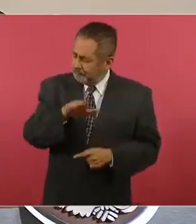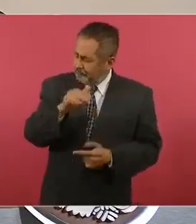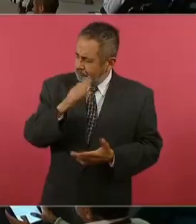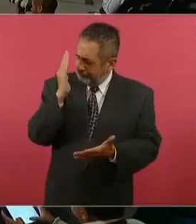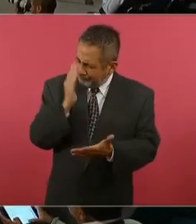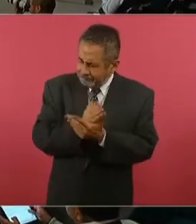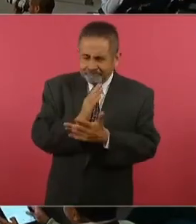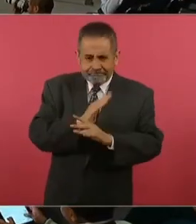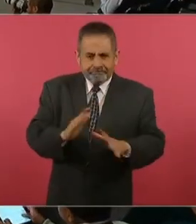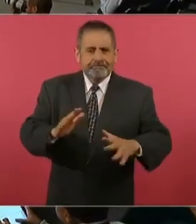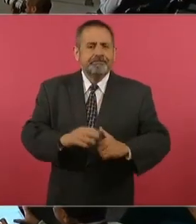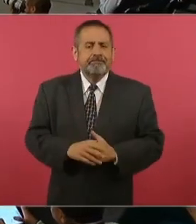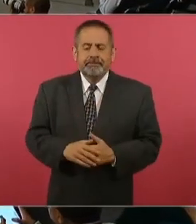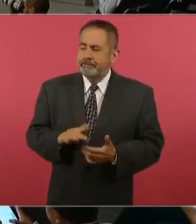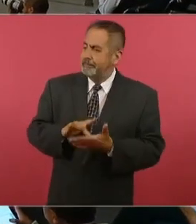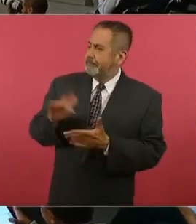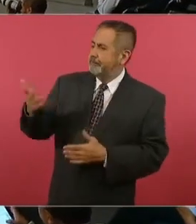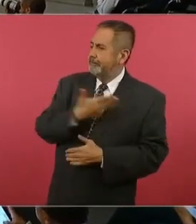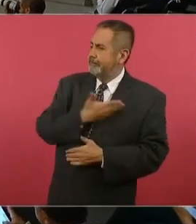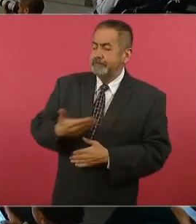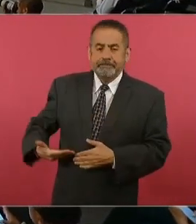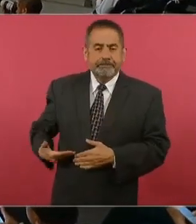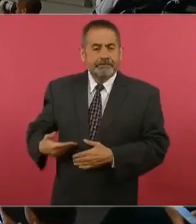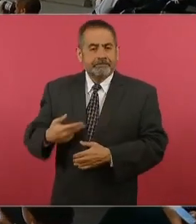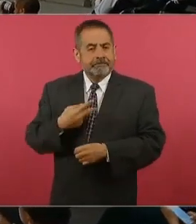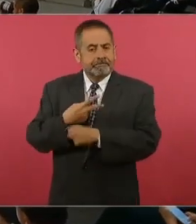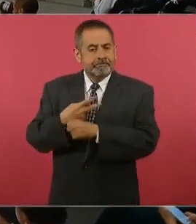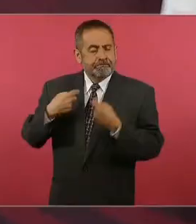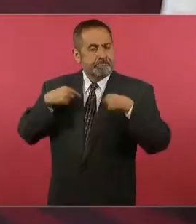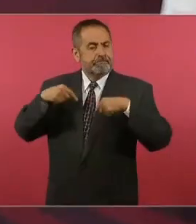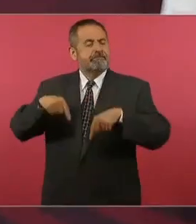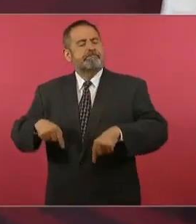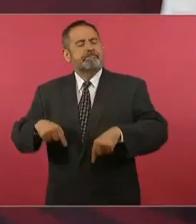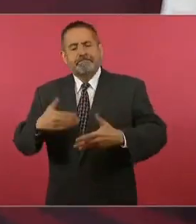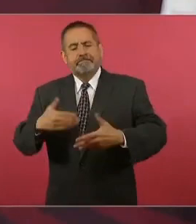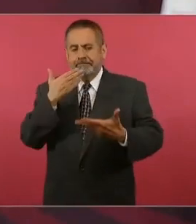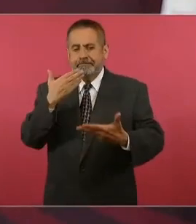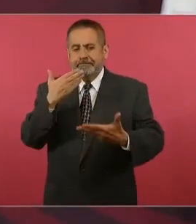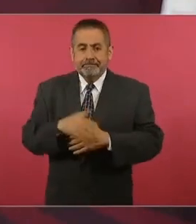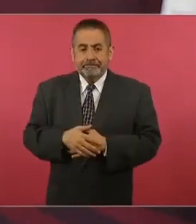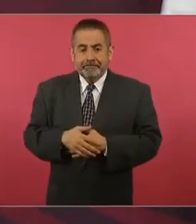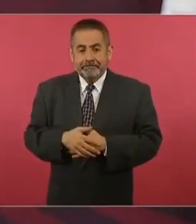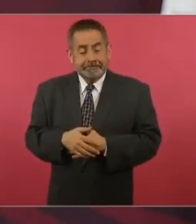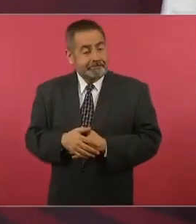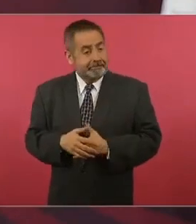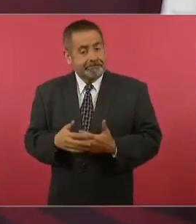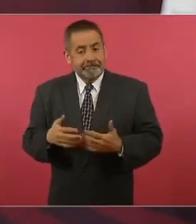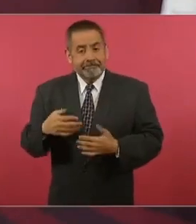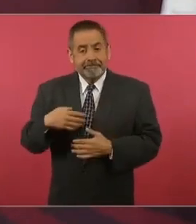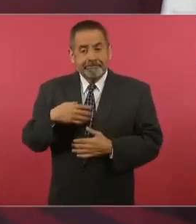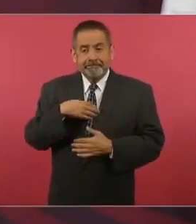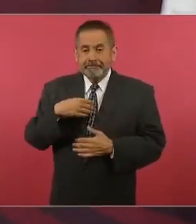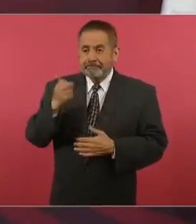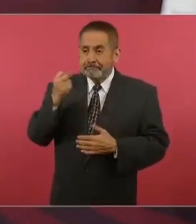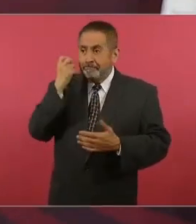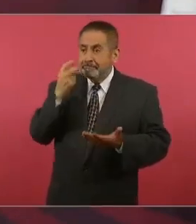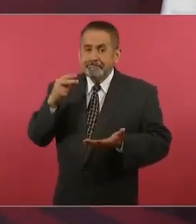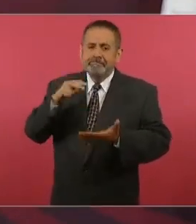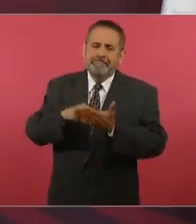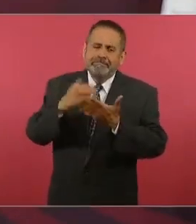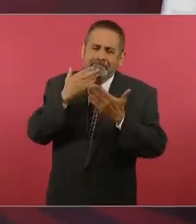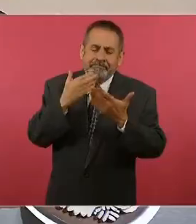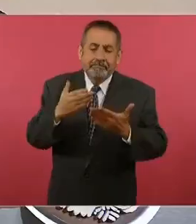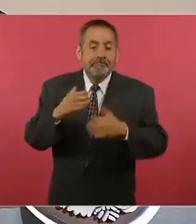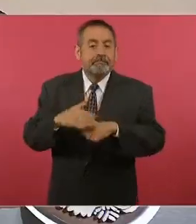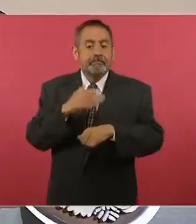muy agradecida con el señor presidente por haberme recibido, aceptado que diga unas palabras,